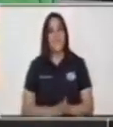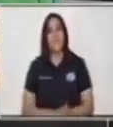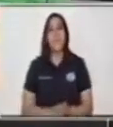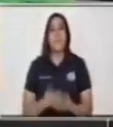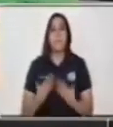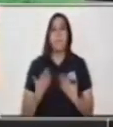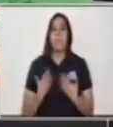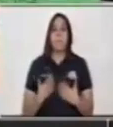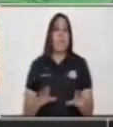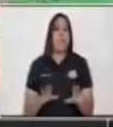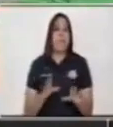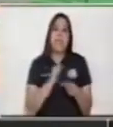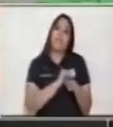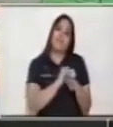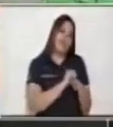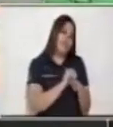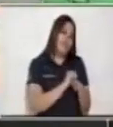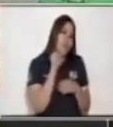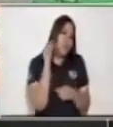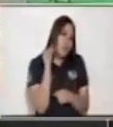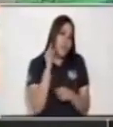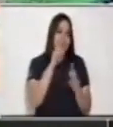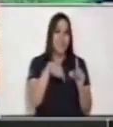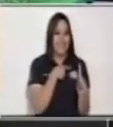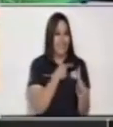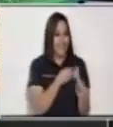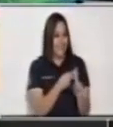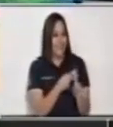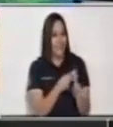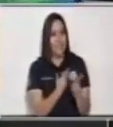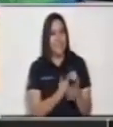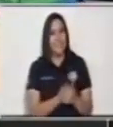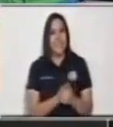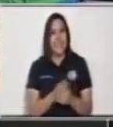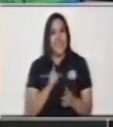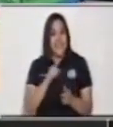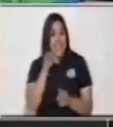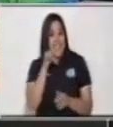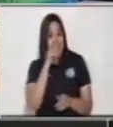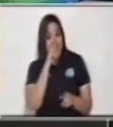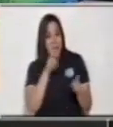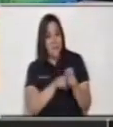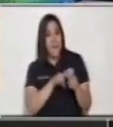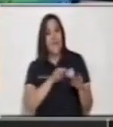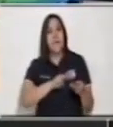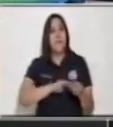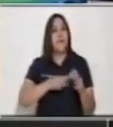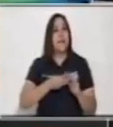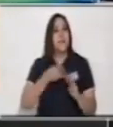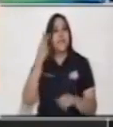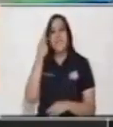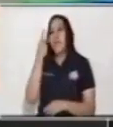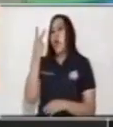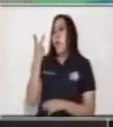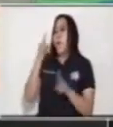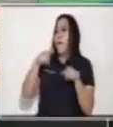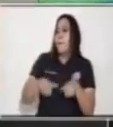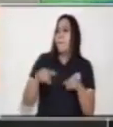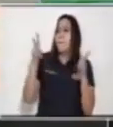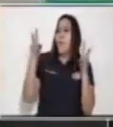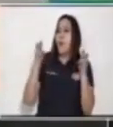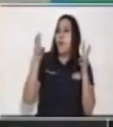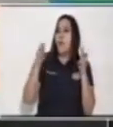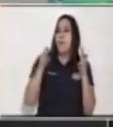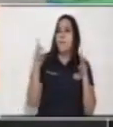Ya que practicamos un poquito nuestras sumas y nuestra matemática, quiero que veamos hoy todos